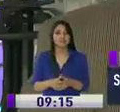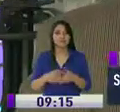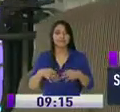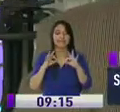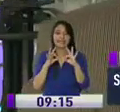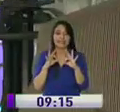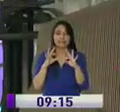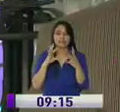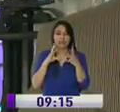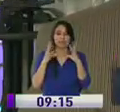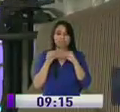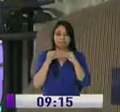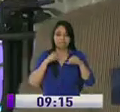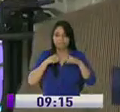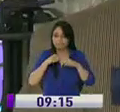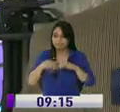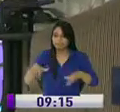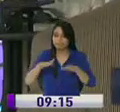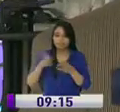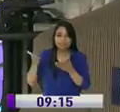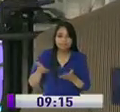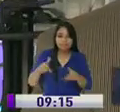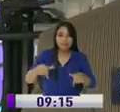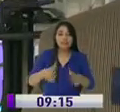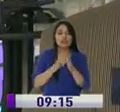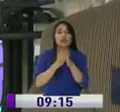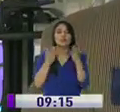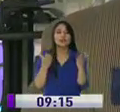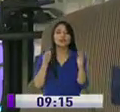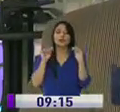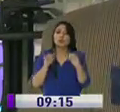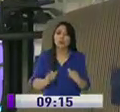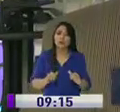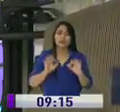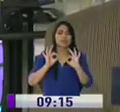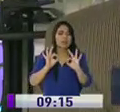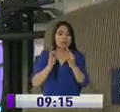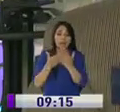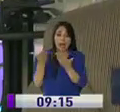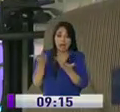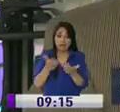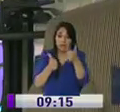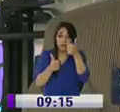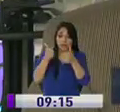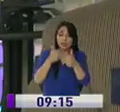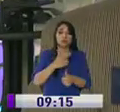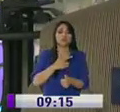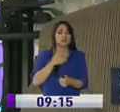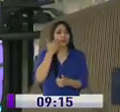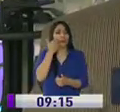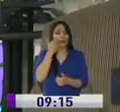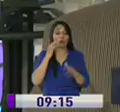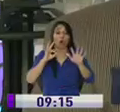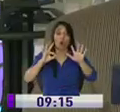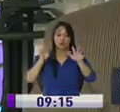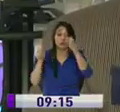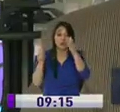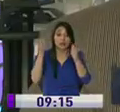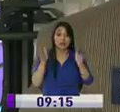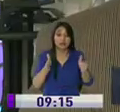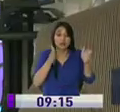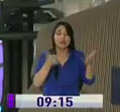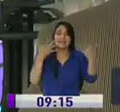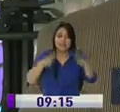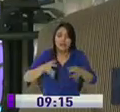adecuación logística para que aquí en las instalaciones del comercio se pueda dar todas las facilidades y que los candidatos, los 8 candidatos que hasta el momento han confirmado